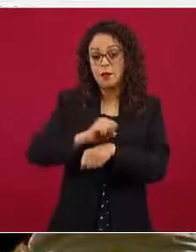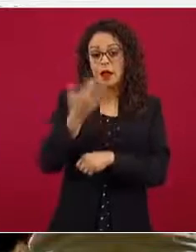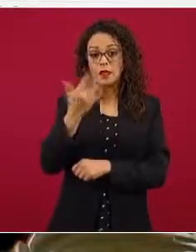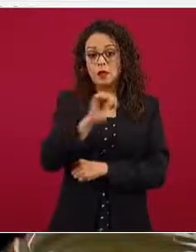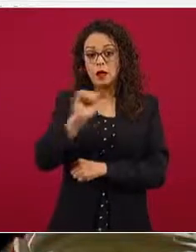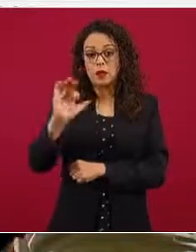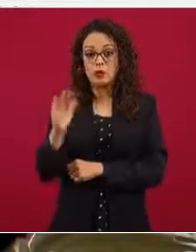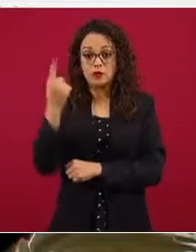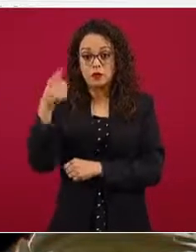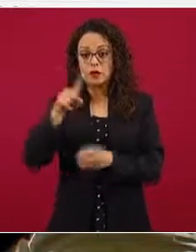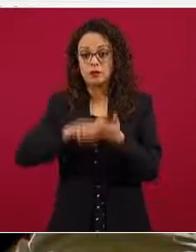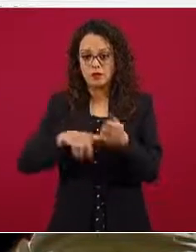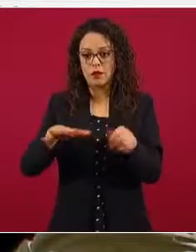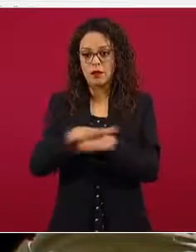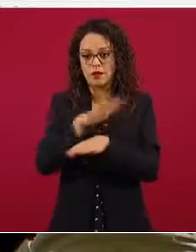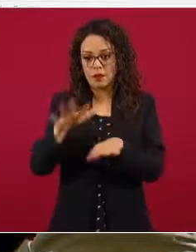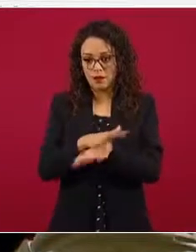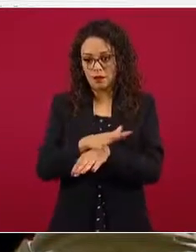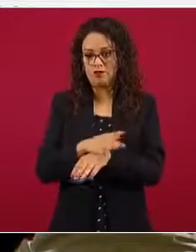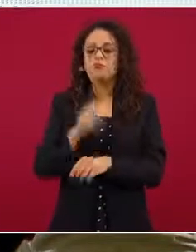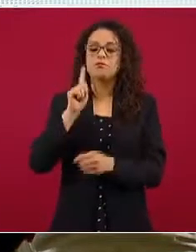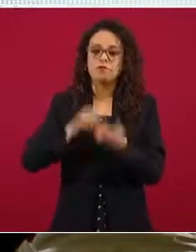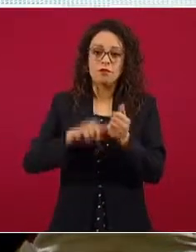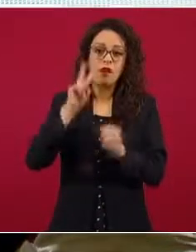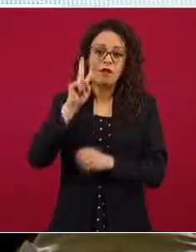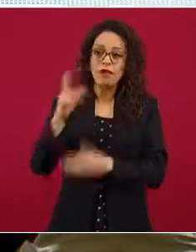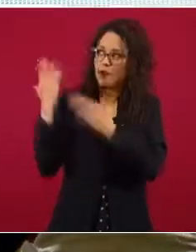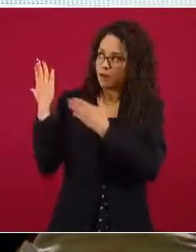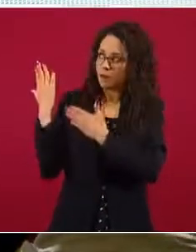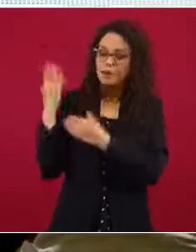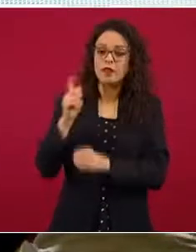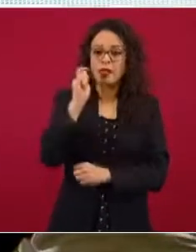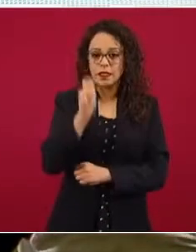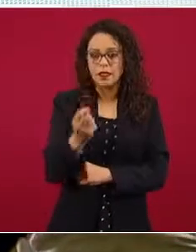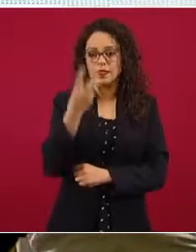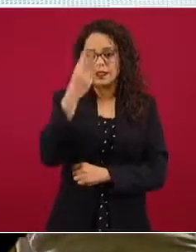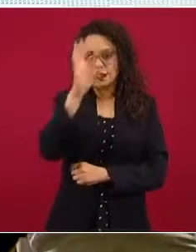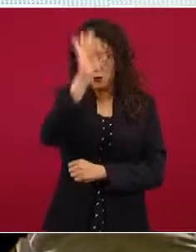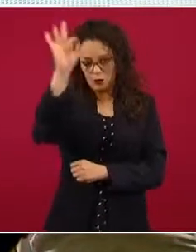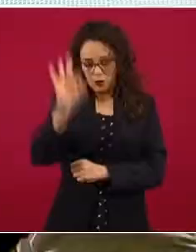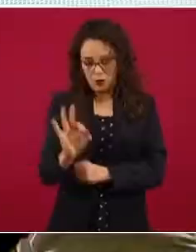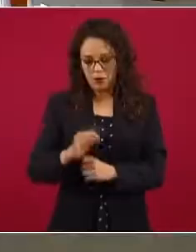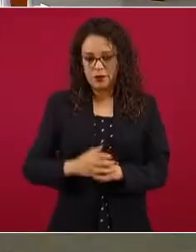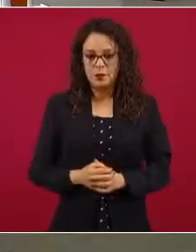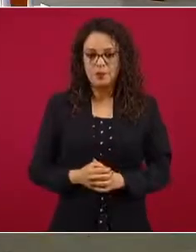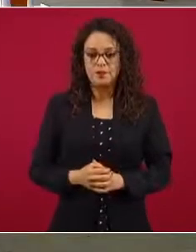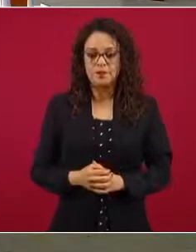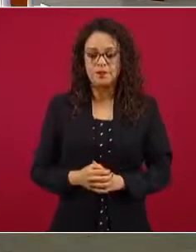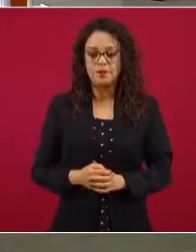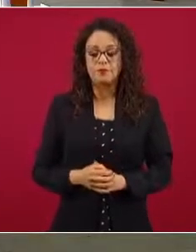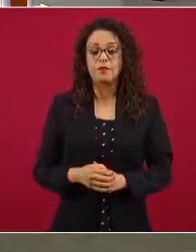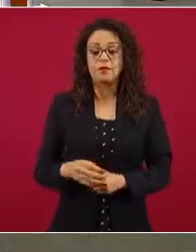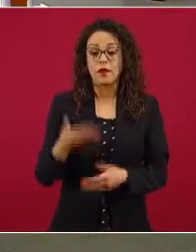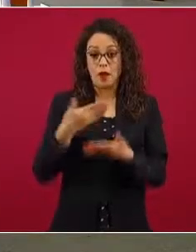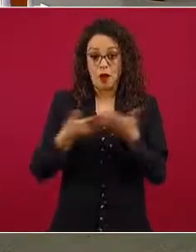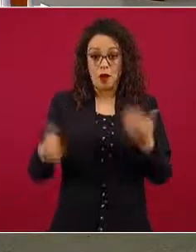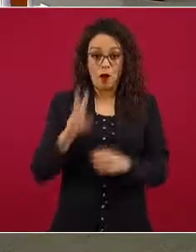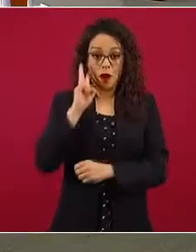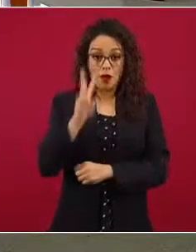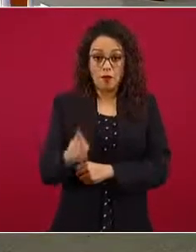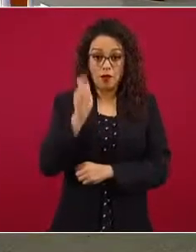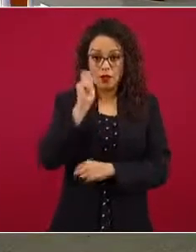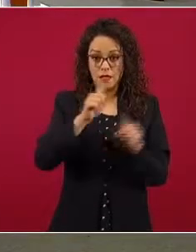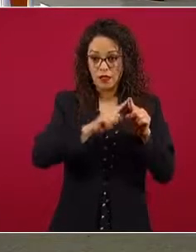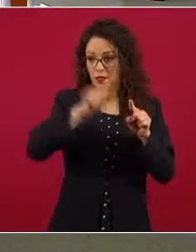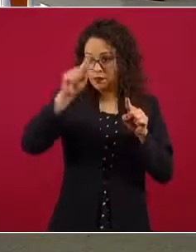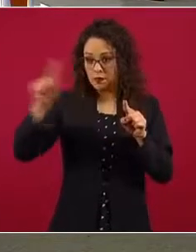cambio de más 3%. La siguiente. La tercera gráfica que veremos también en todos los 32